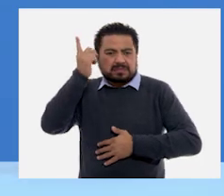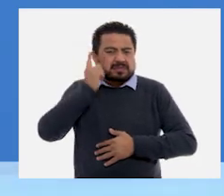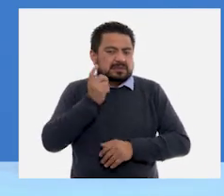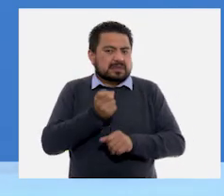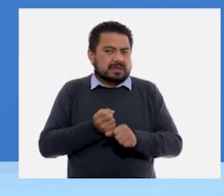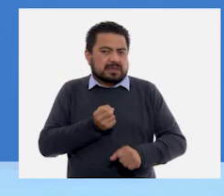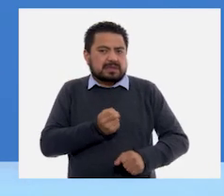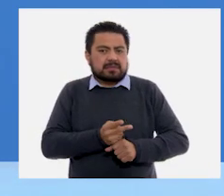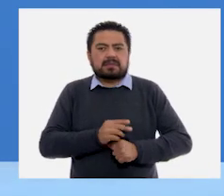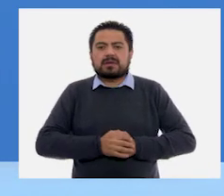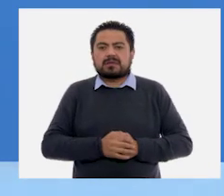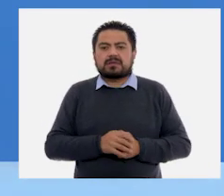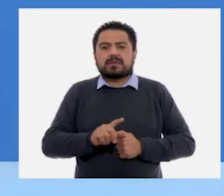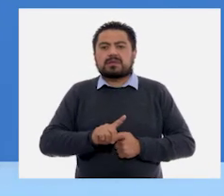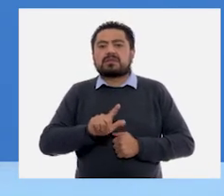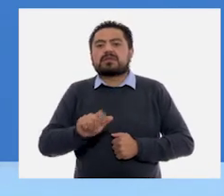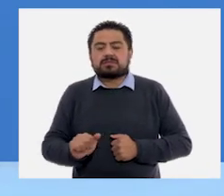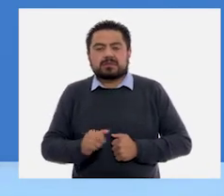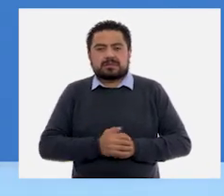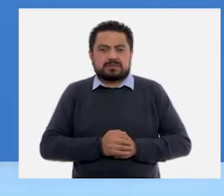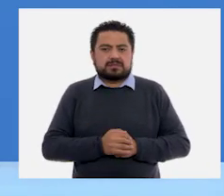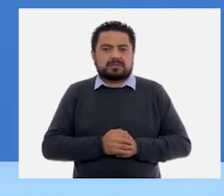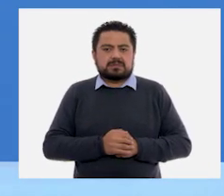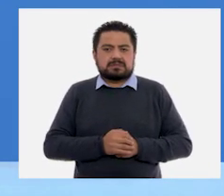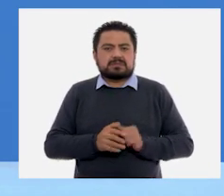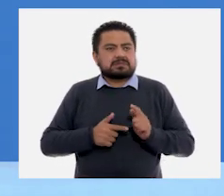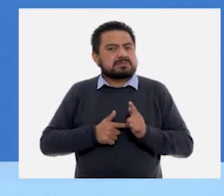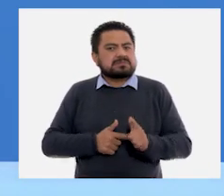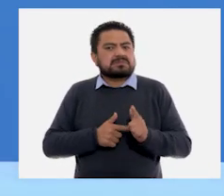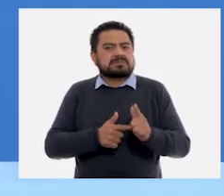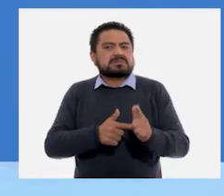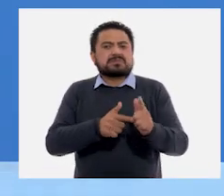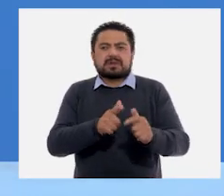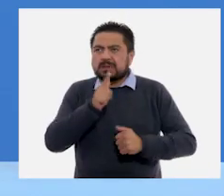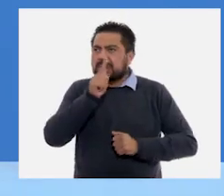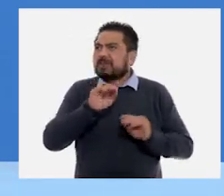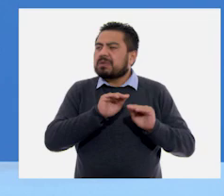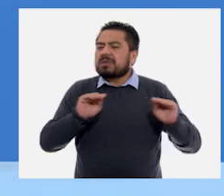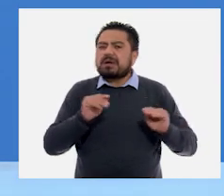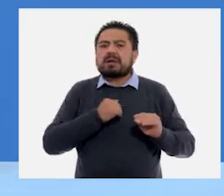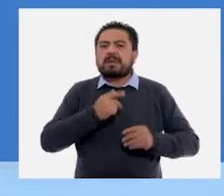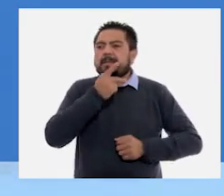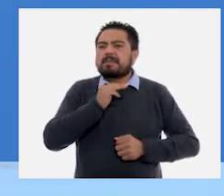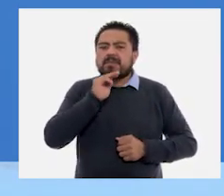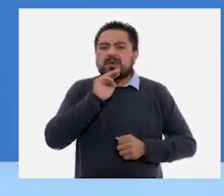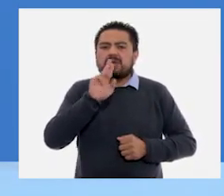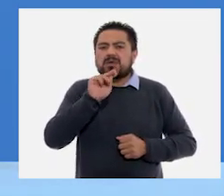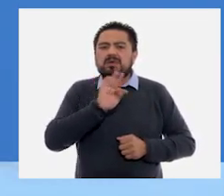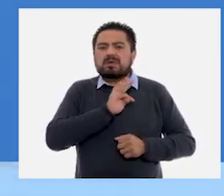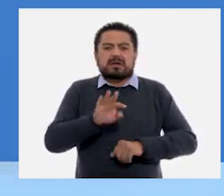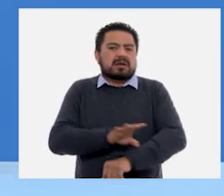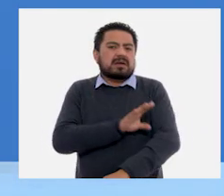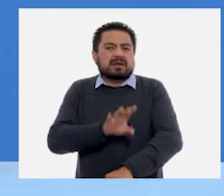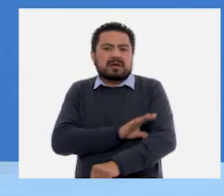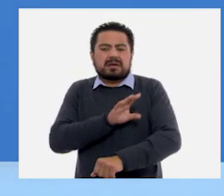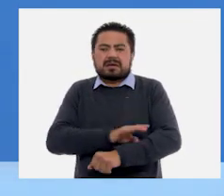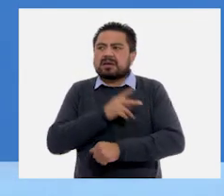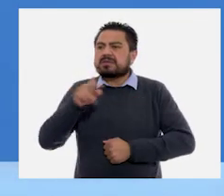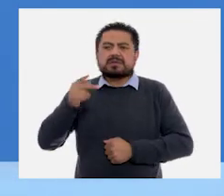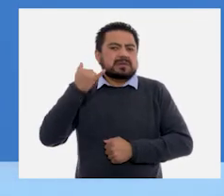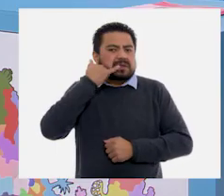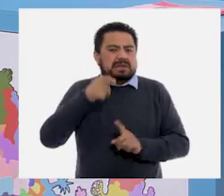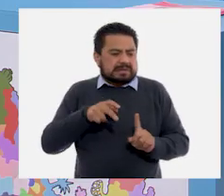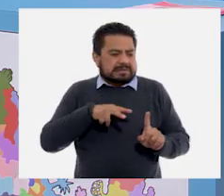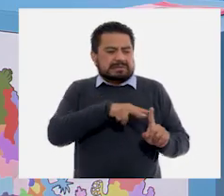temprano. Después, como seguíamos sin luz, mis papás no pudieron recargar la batería de sus